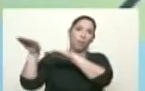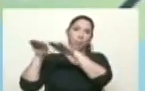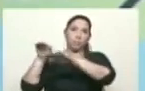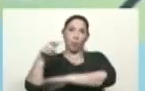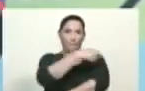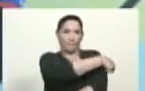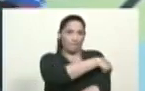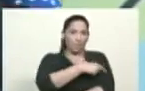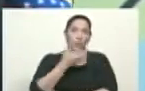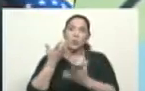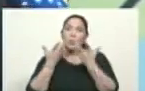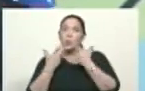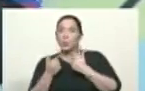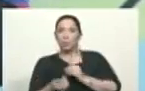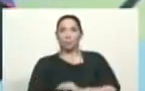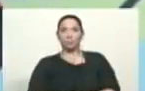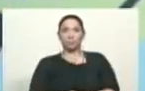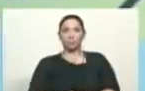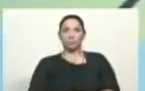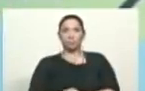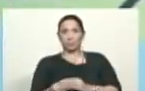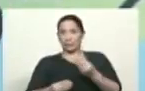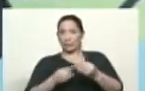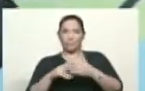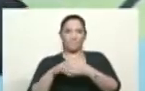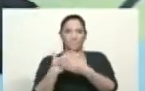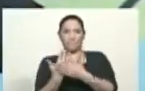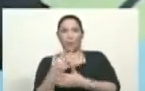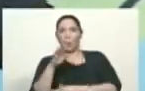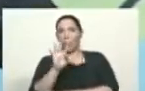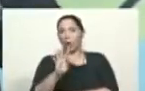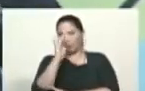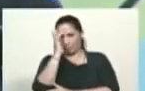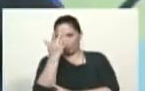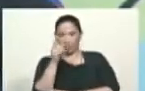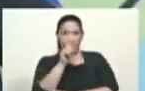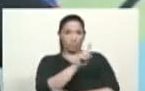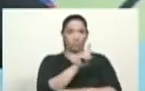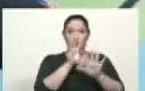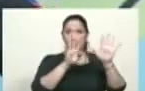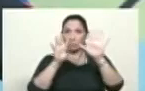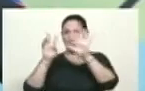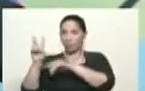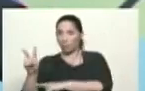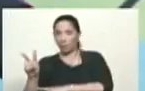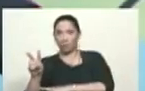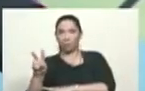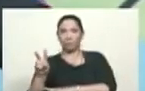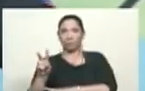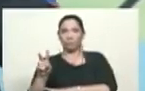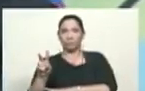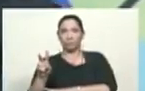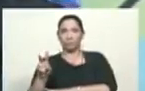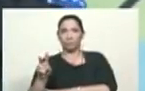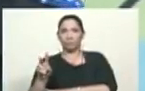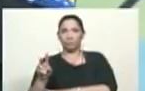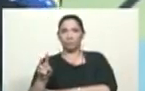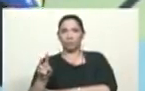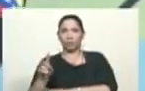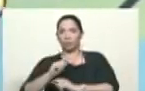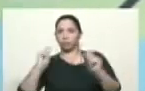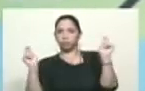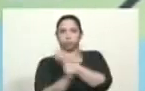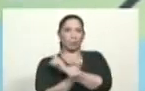tricolor, ese cometido en la madrugada del 4 de febrero de 1992, que tuvo un desenlace con los